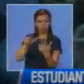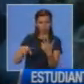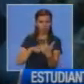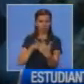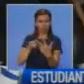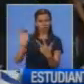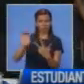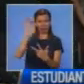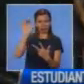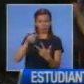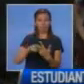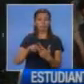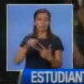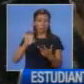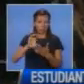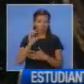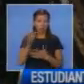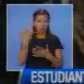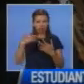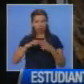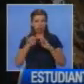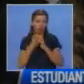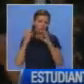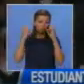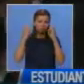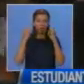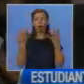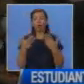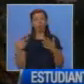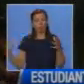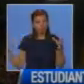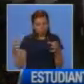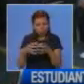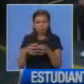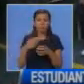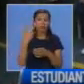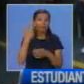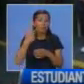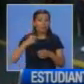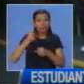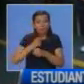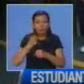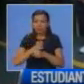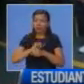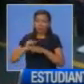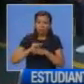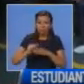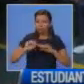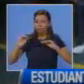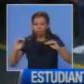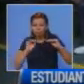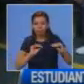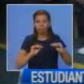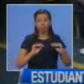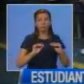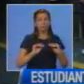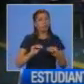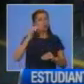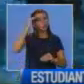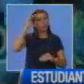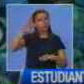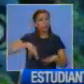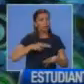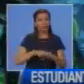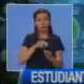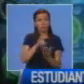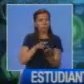junio, que fueron los colegios involucrados en las protestas del 17 y el 18 de septiembre. Por ahora, el proyecto de la policía es compartir 3 días